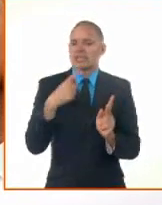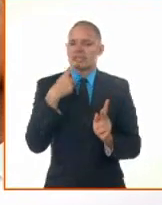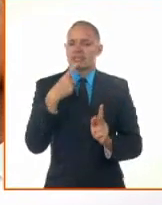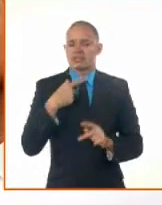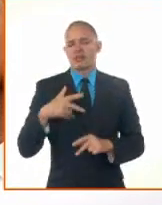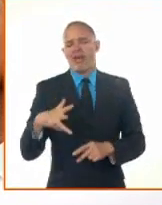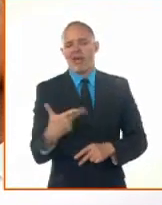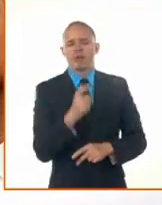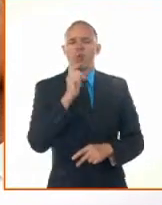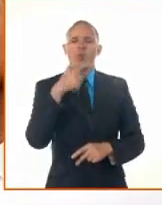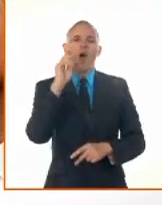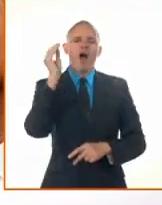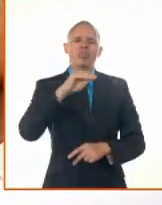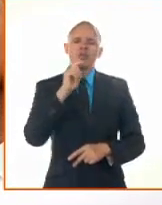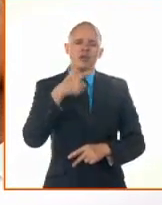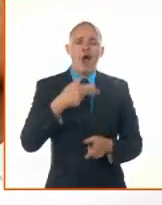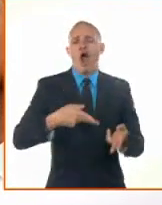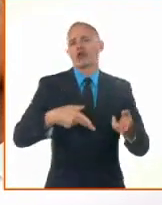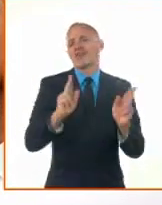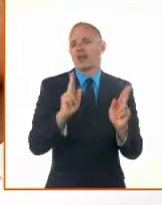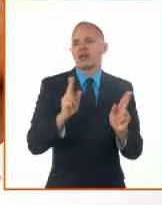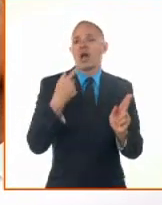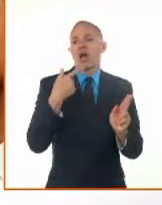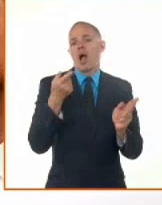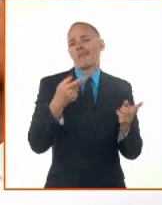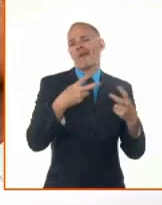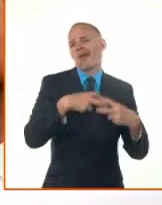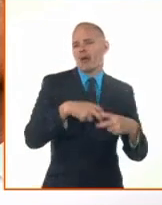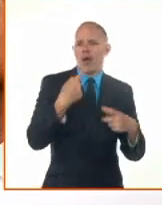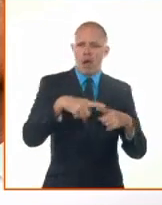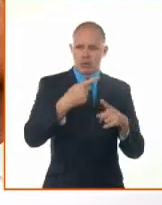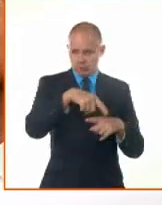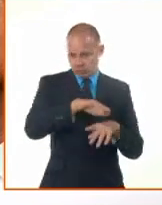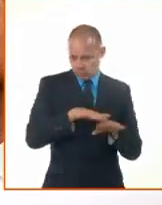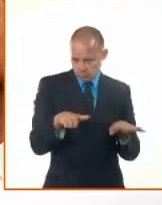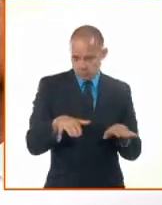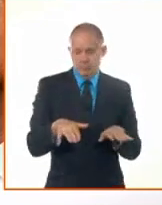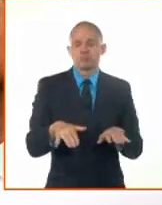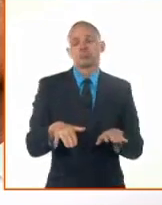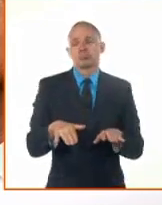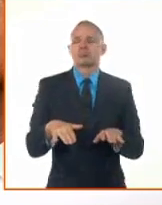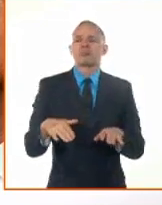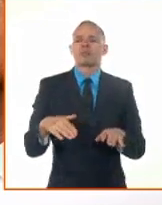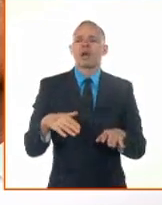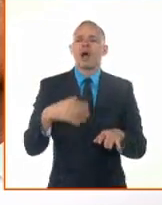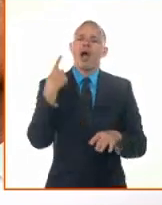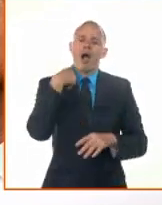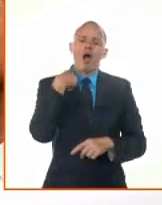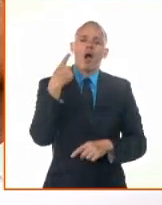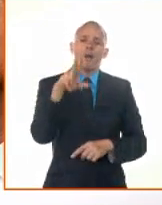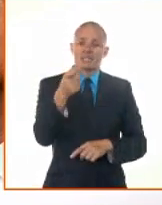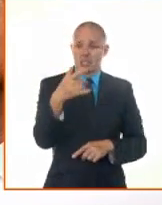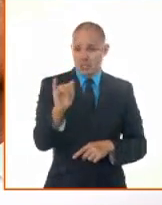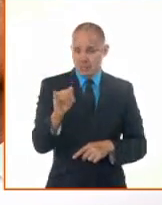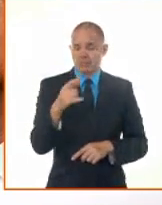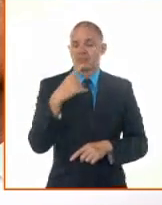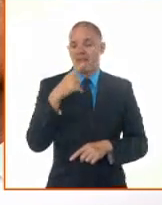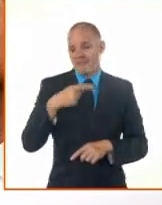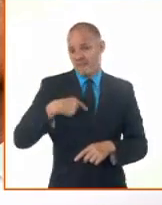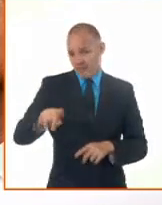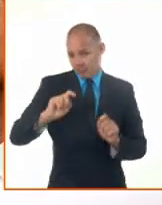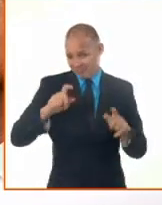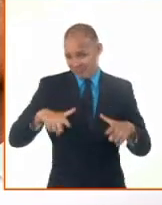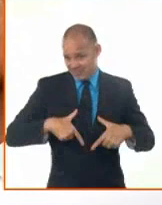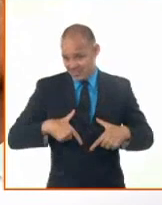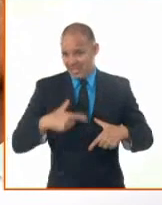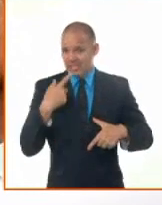el lago Tajo en Nevada a medida que se acercaban las elecciones el 16 para evitar que ella hiciera ningún comentario sobre esa